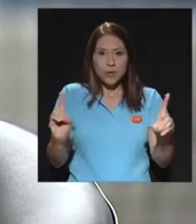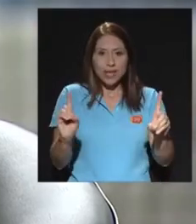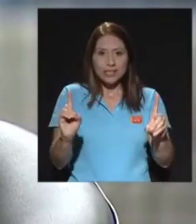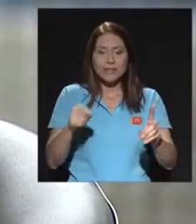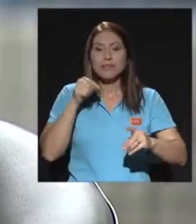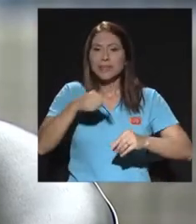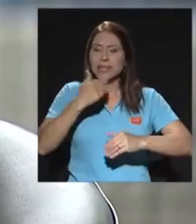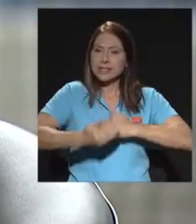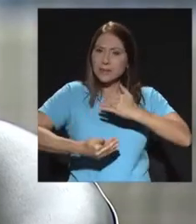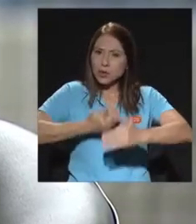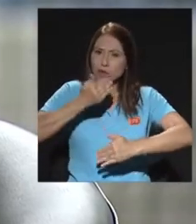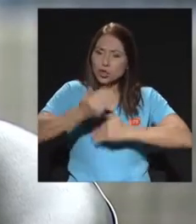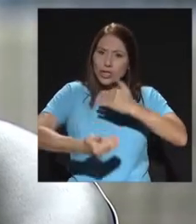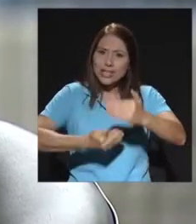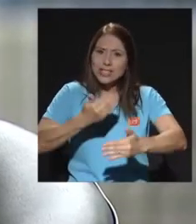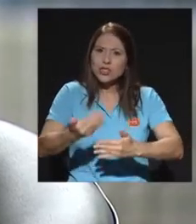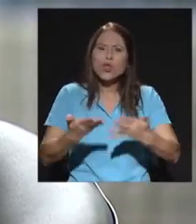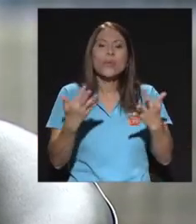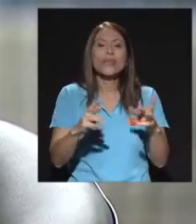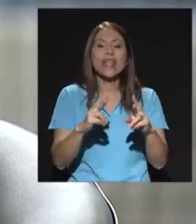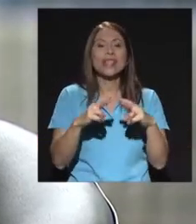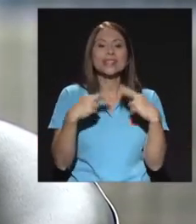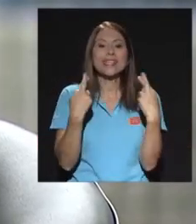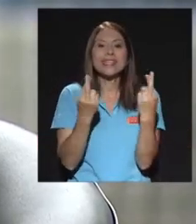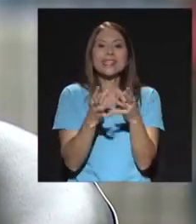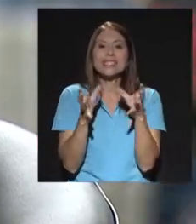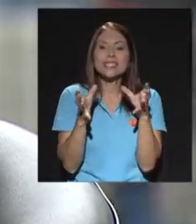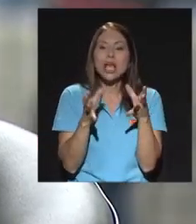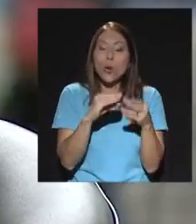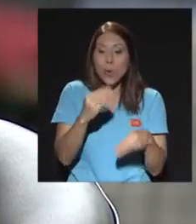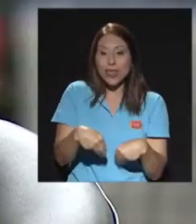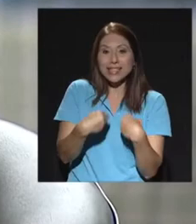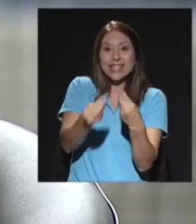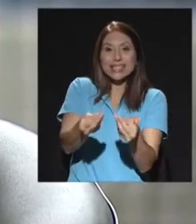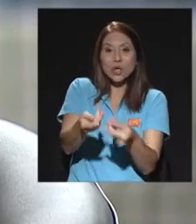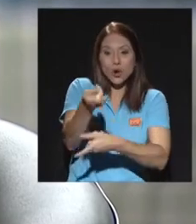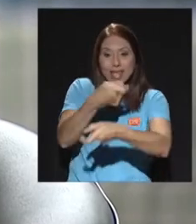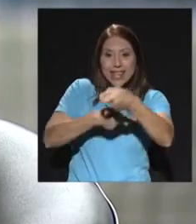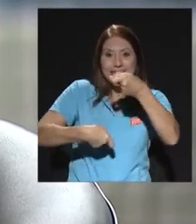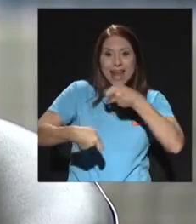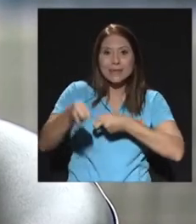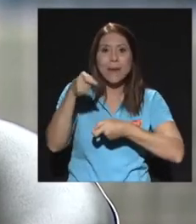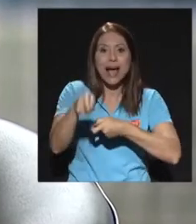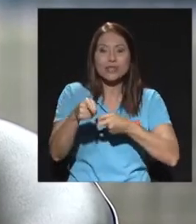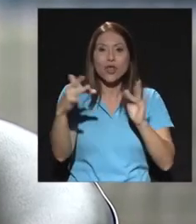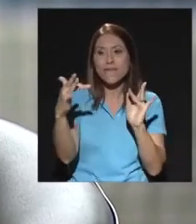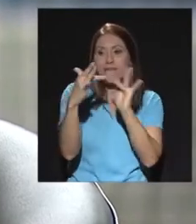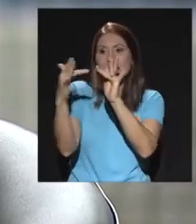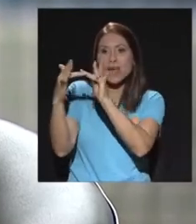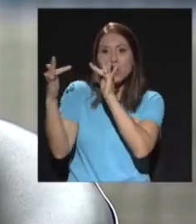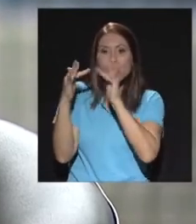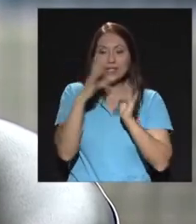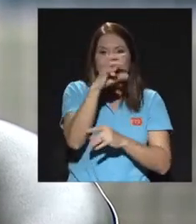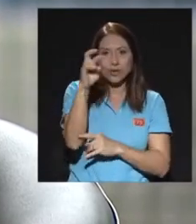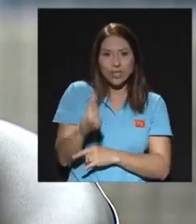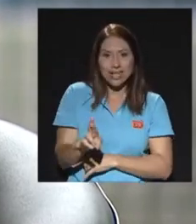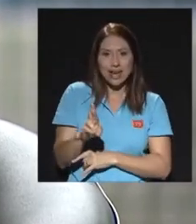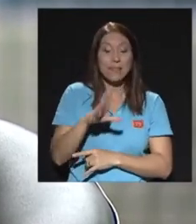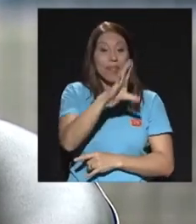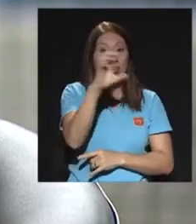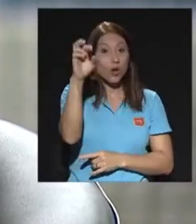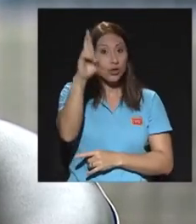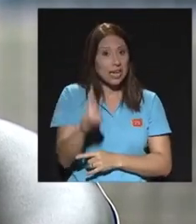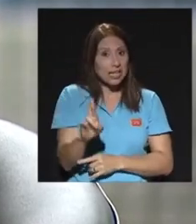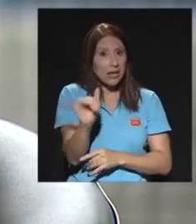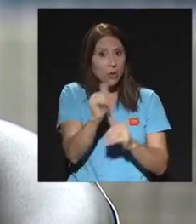el proceso de cesión y de traspaso de frecuencias que hay en Costa Rica. En Costa Rica, como en la mayoría de los